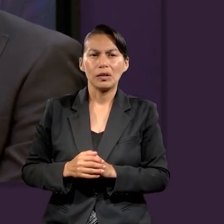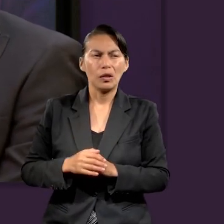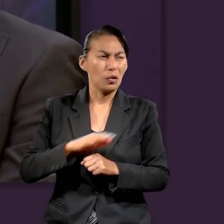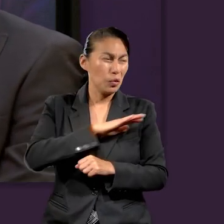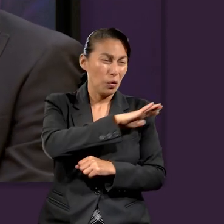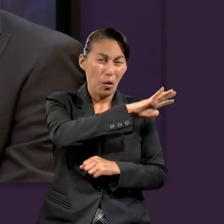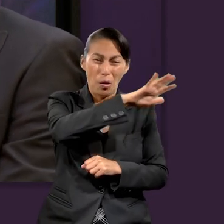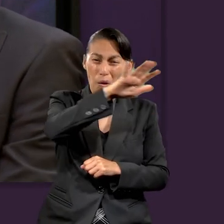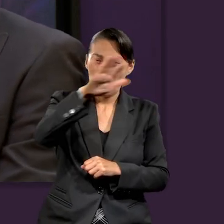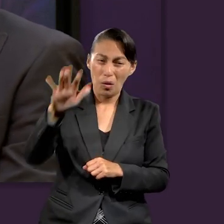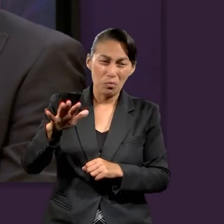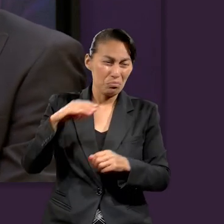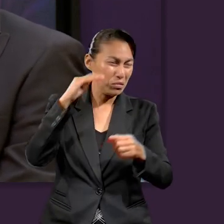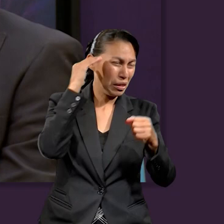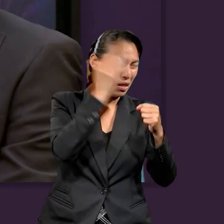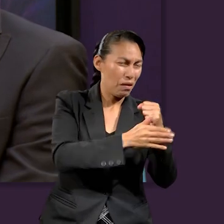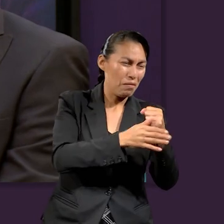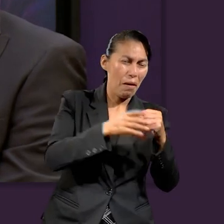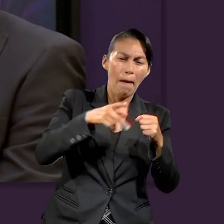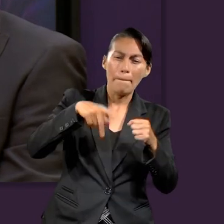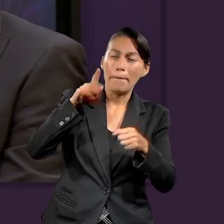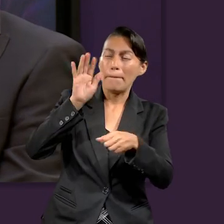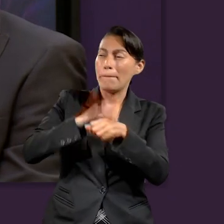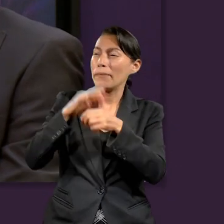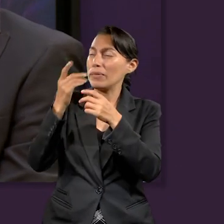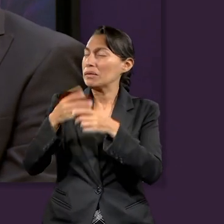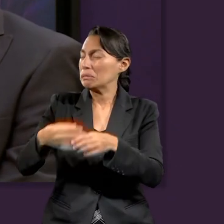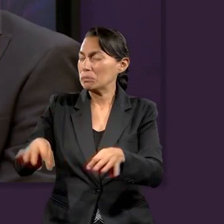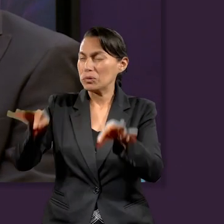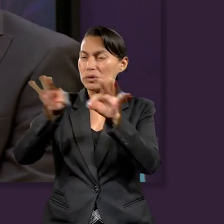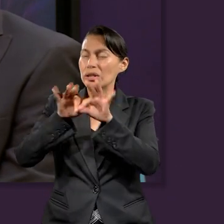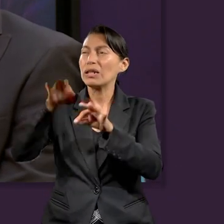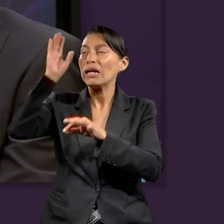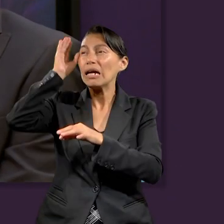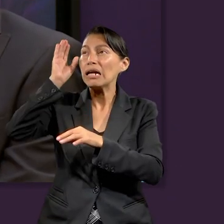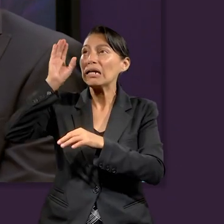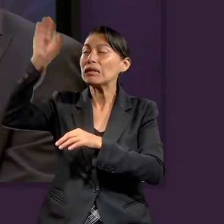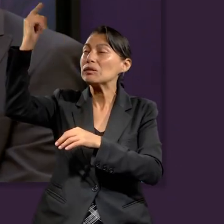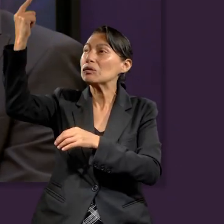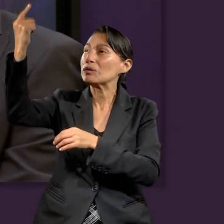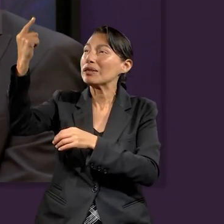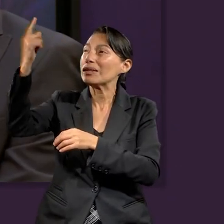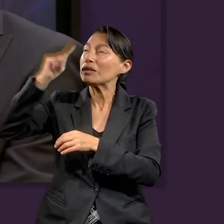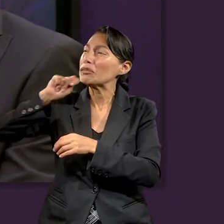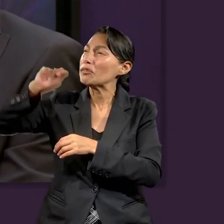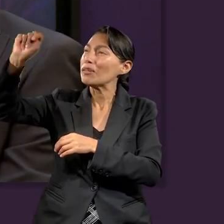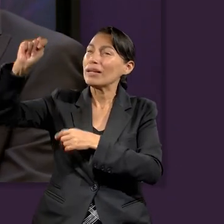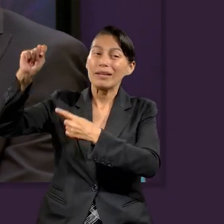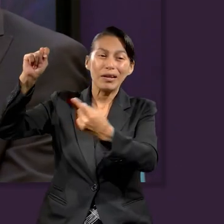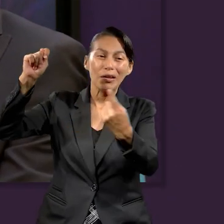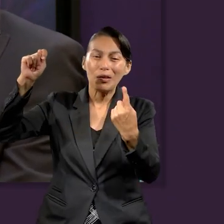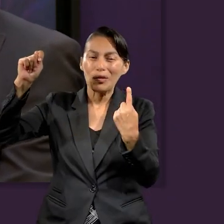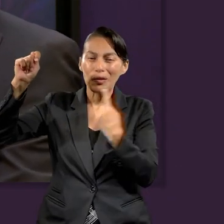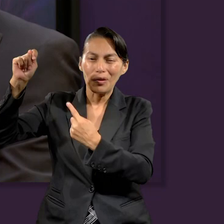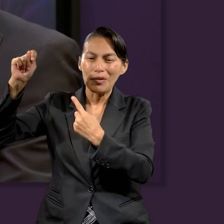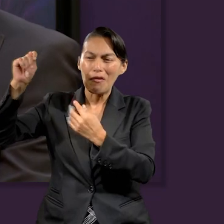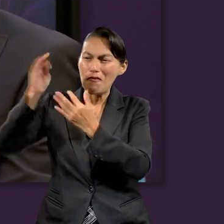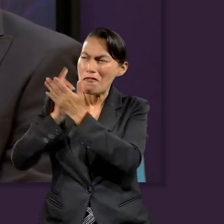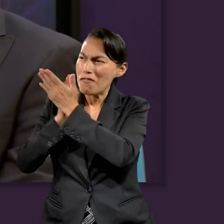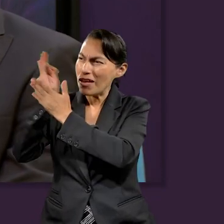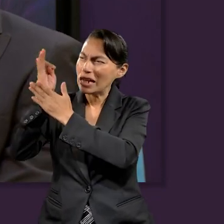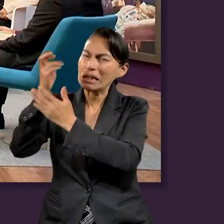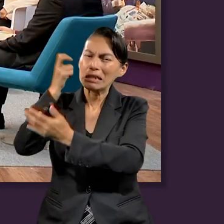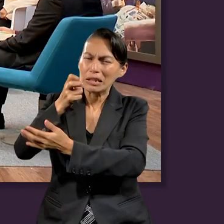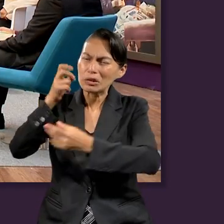historia. La historia final de todo esto nos lleva a que Cristo va a venir a triunfar y vamos a triunfar con Él.